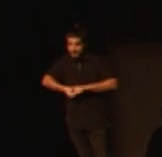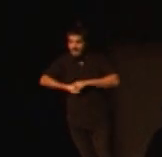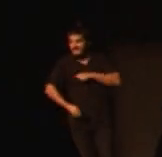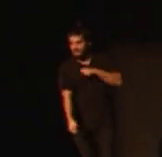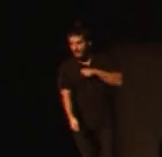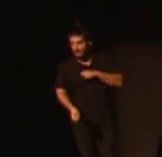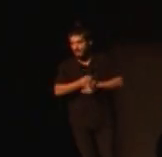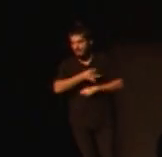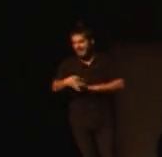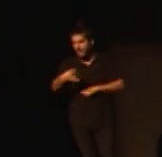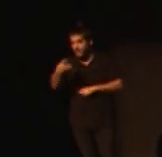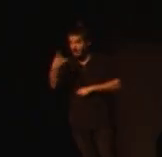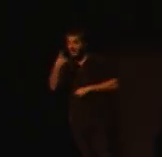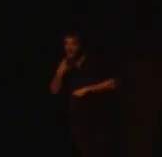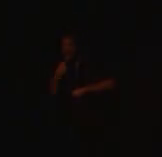con sordoceguera.